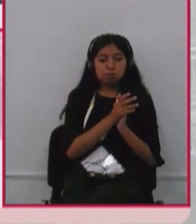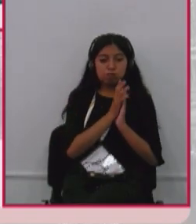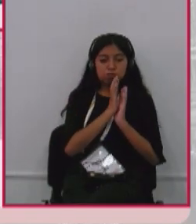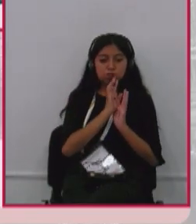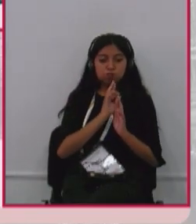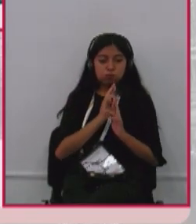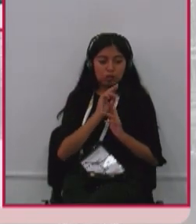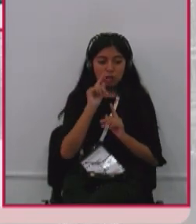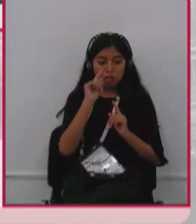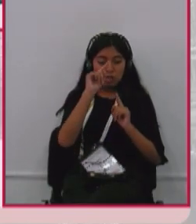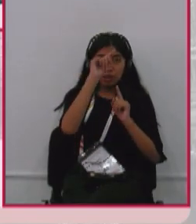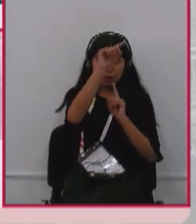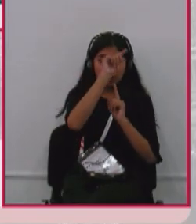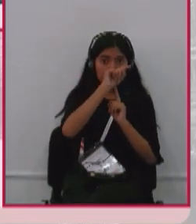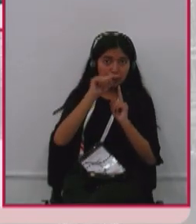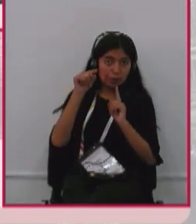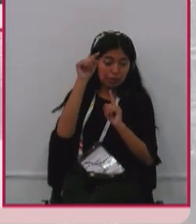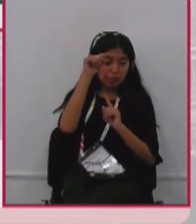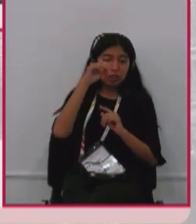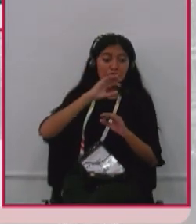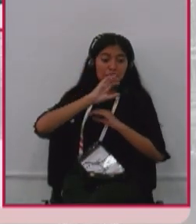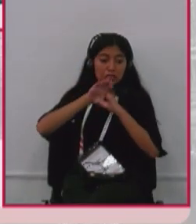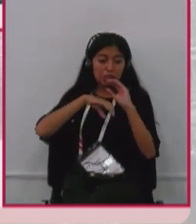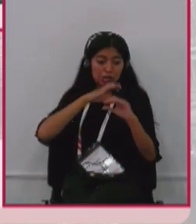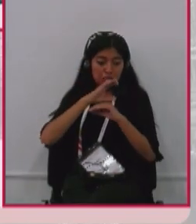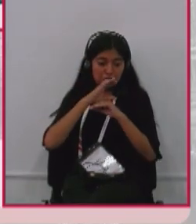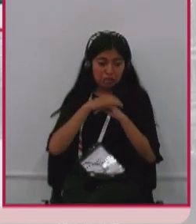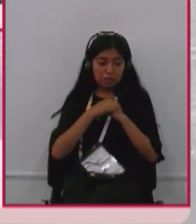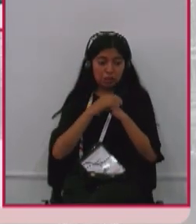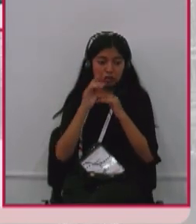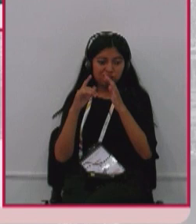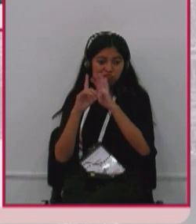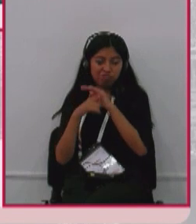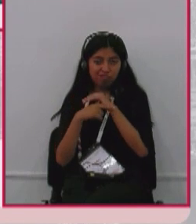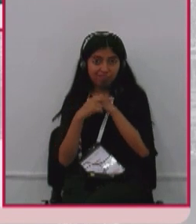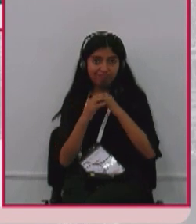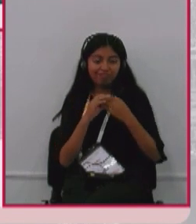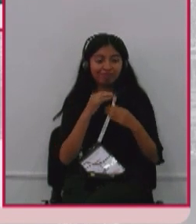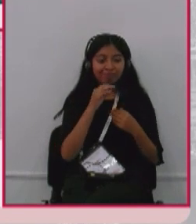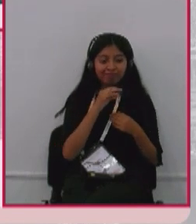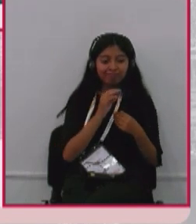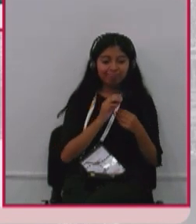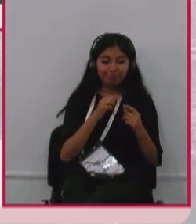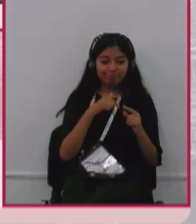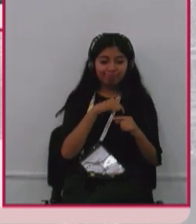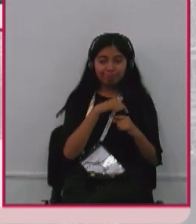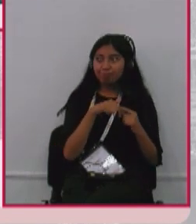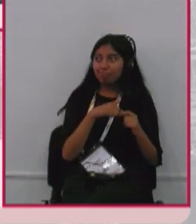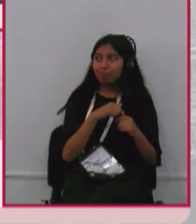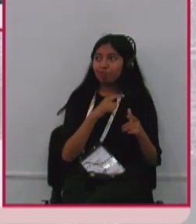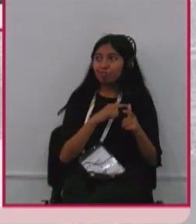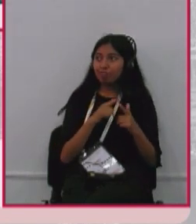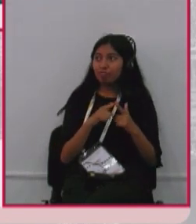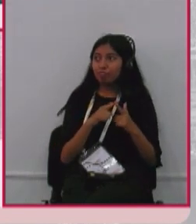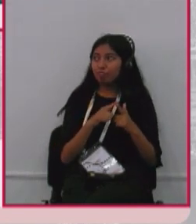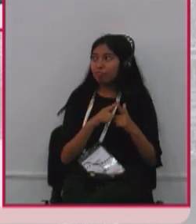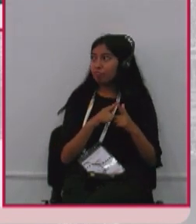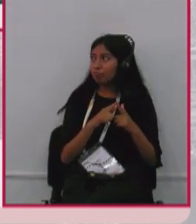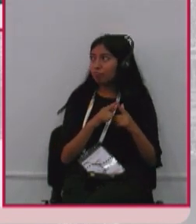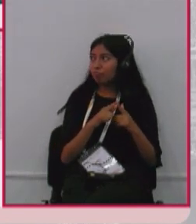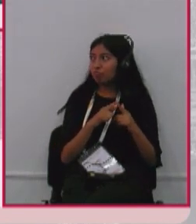puntos celestes, y después se hizo la puesta en marcha y la instalación de una celda Jameson en esta implementación. Entonces tenemos acá en esta planta